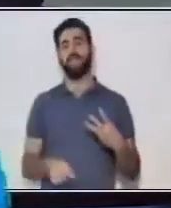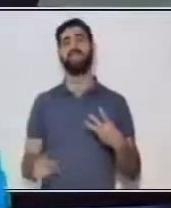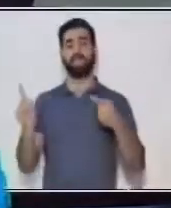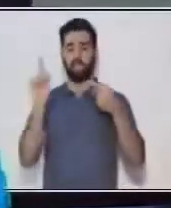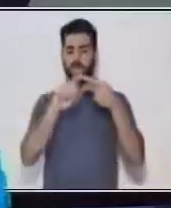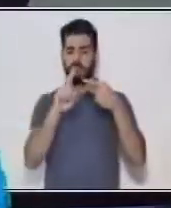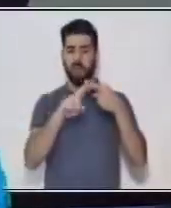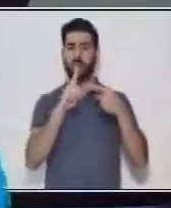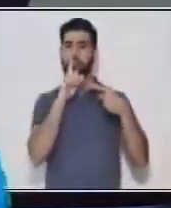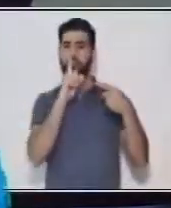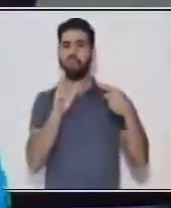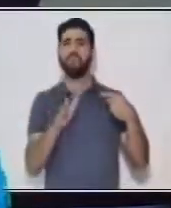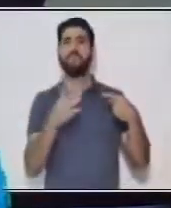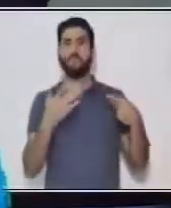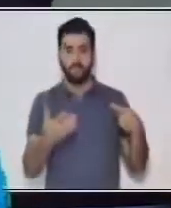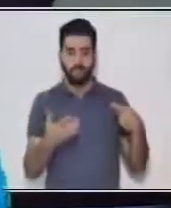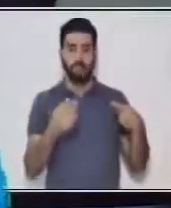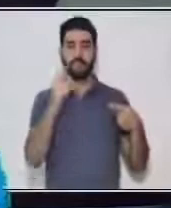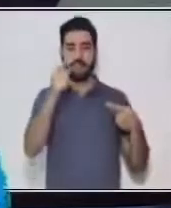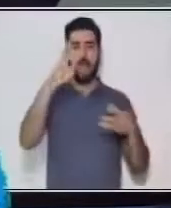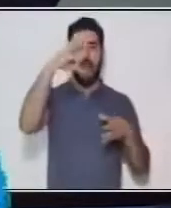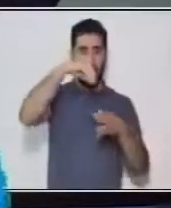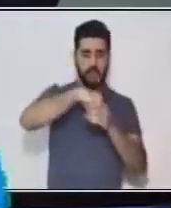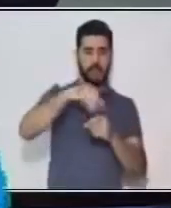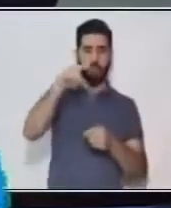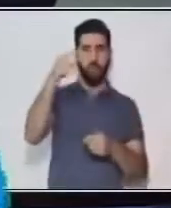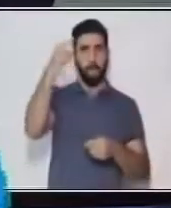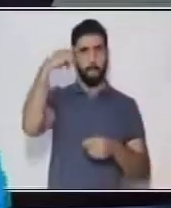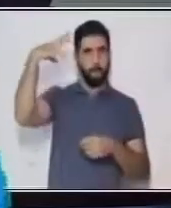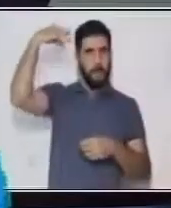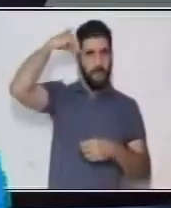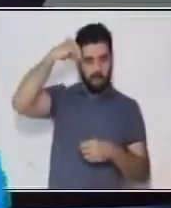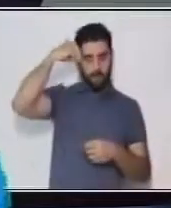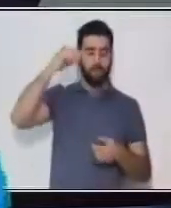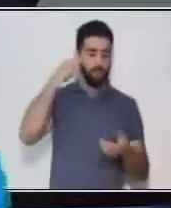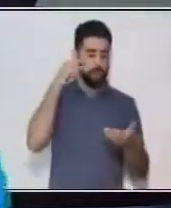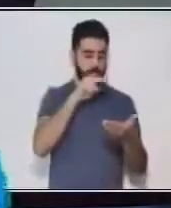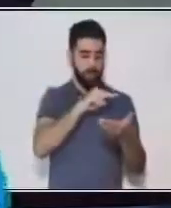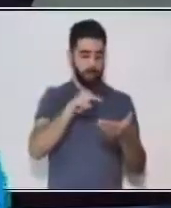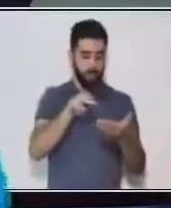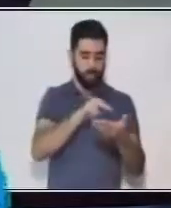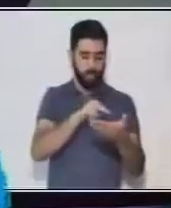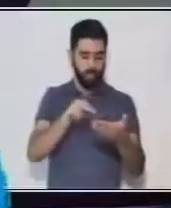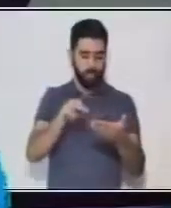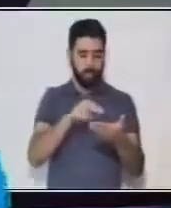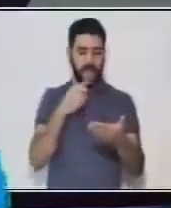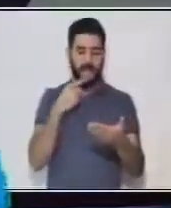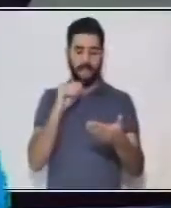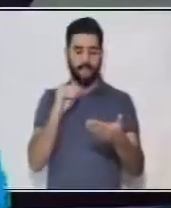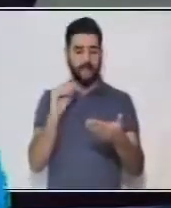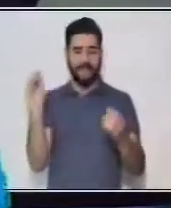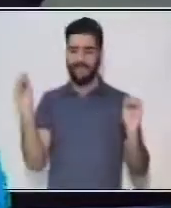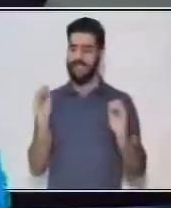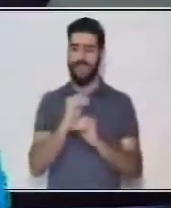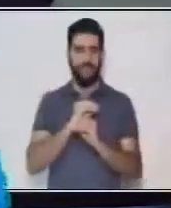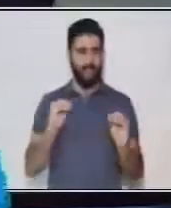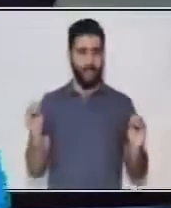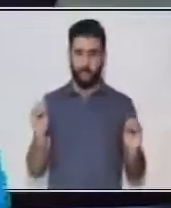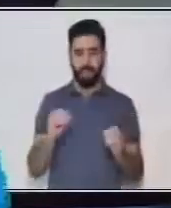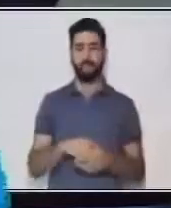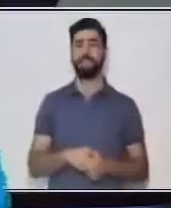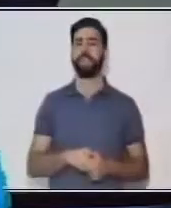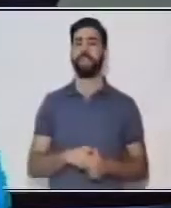silenciosa, conocida también como lectura mental, se refiere a la percepción silenciosa de un texto escrito para entender su